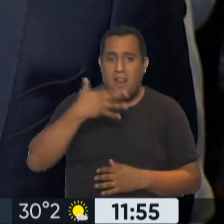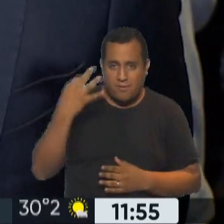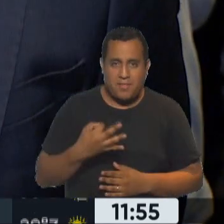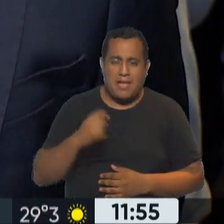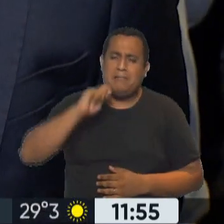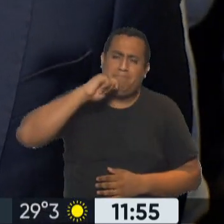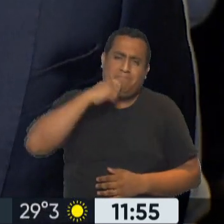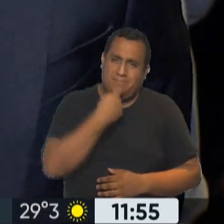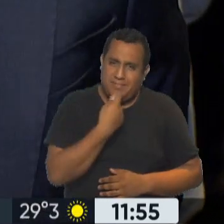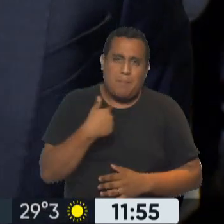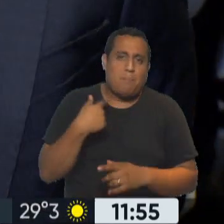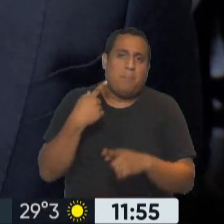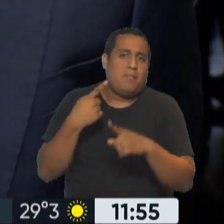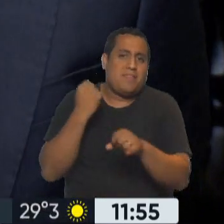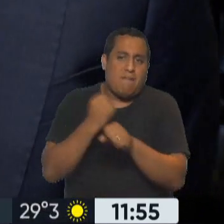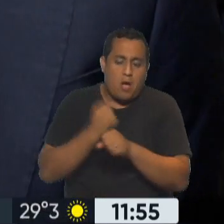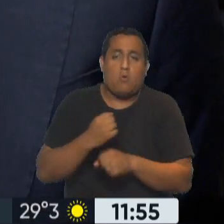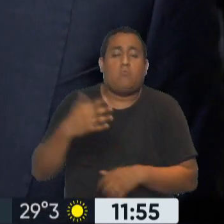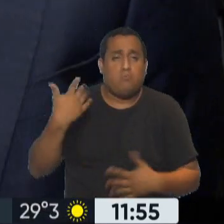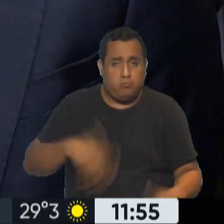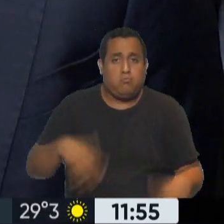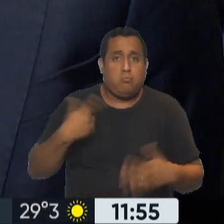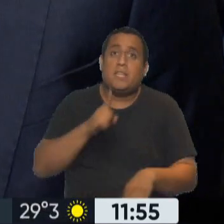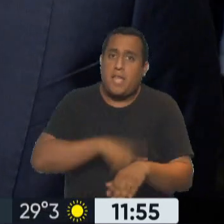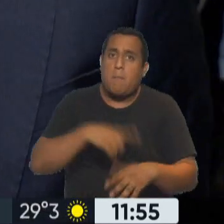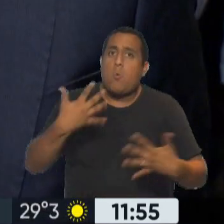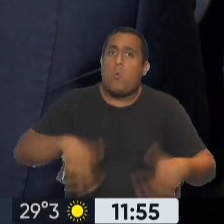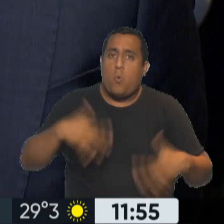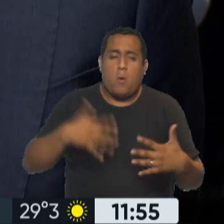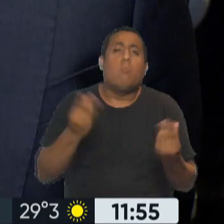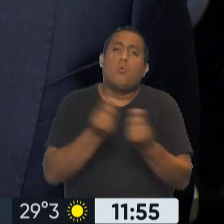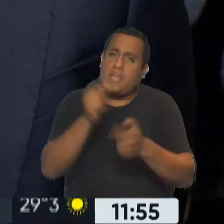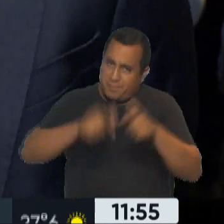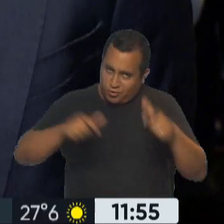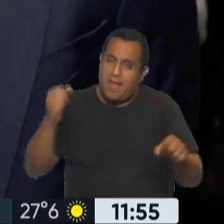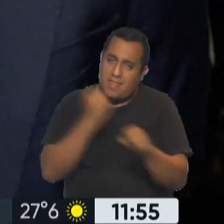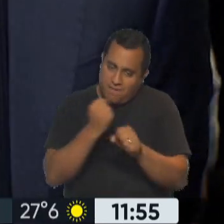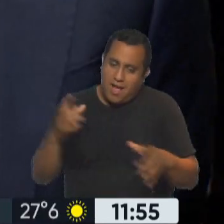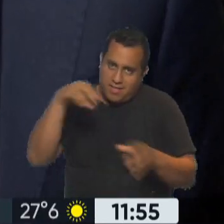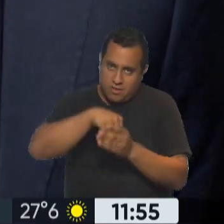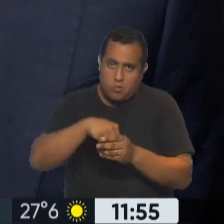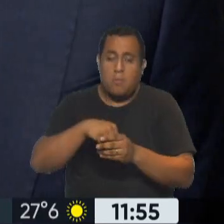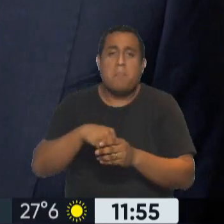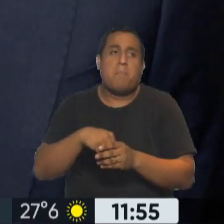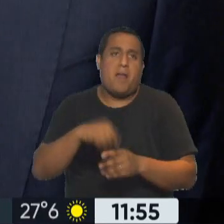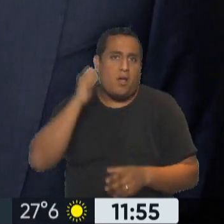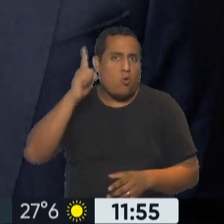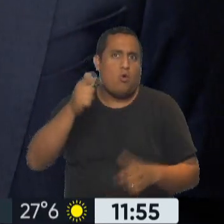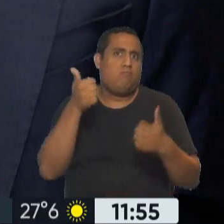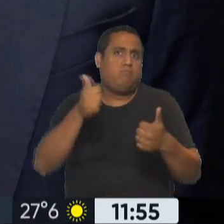mimo al trabajo de mucho tiempo y que en realidad es el trabajo de muchas personas para que las cosas salgan así. Así que